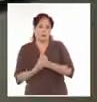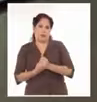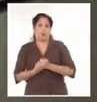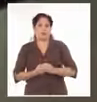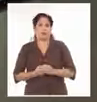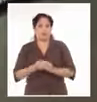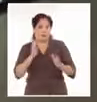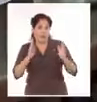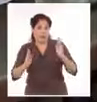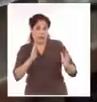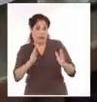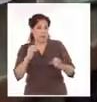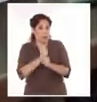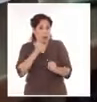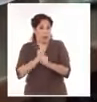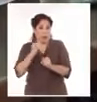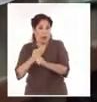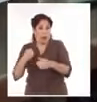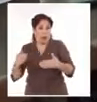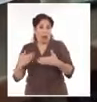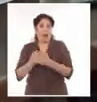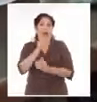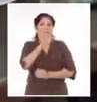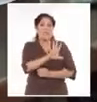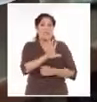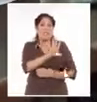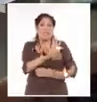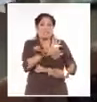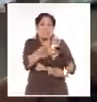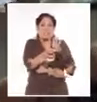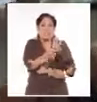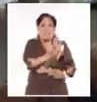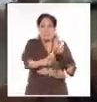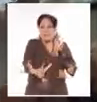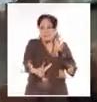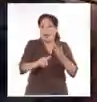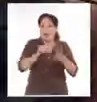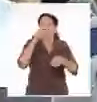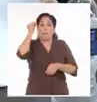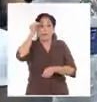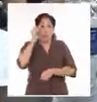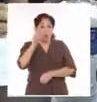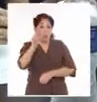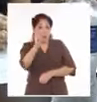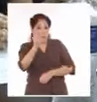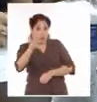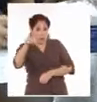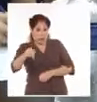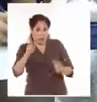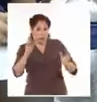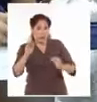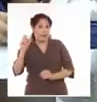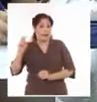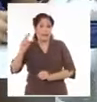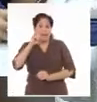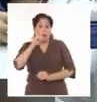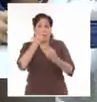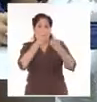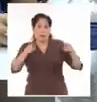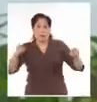el periodo se ha trabajado en la creación de 5 filiales provinciales y se prevé que para 2024 se completen en el resto